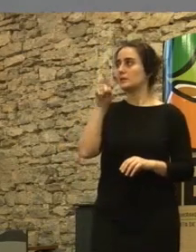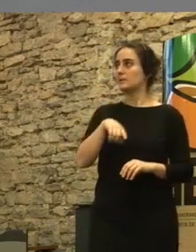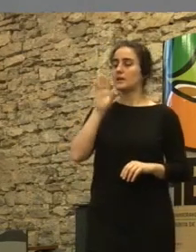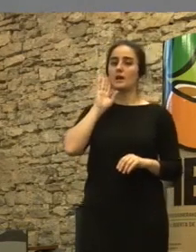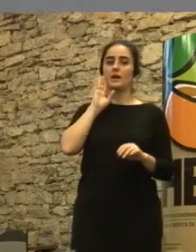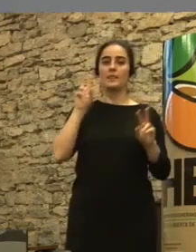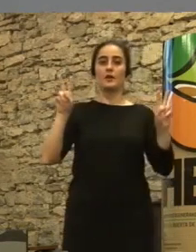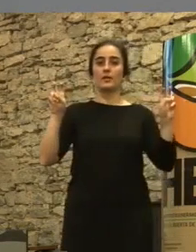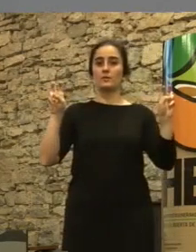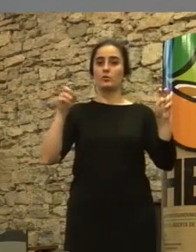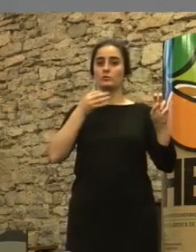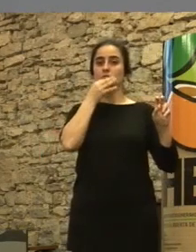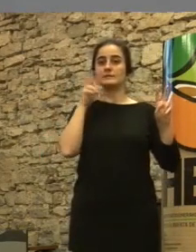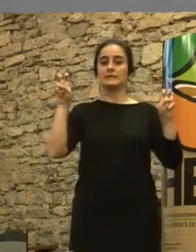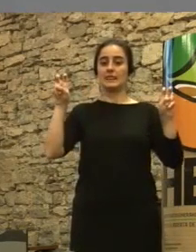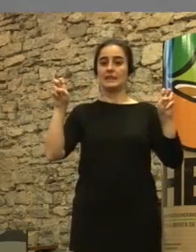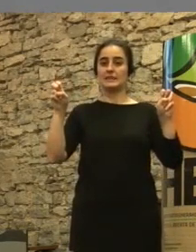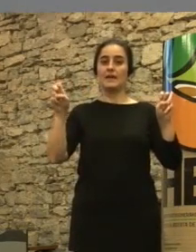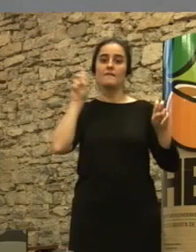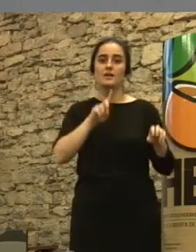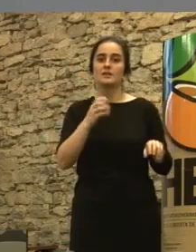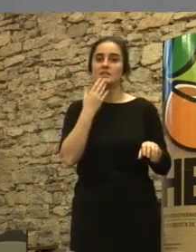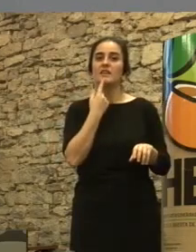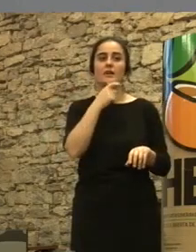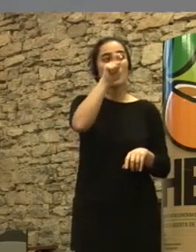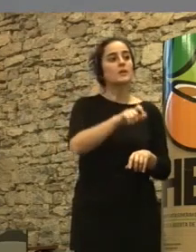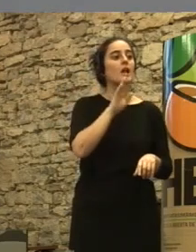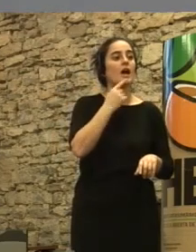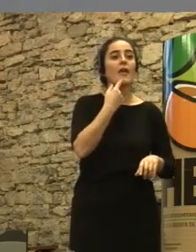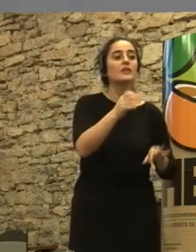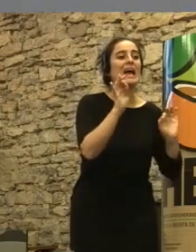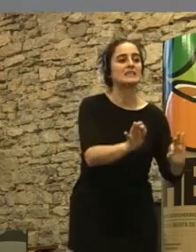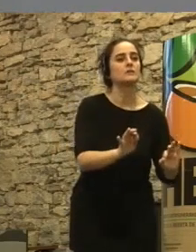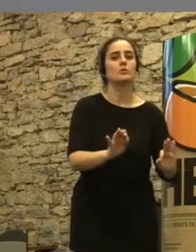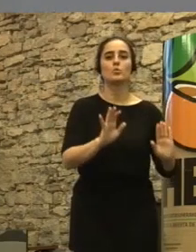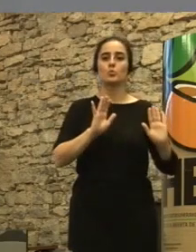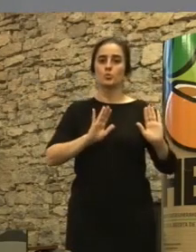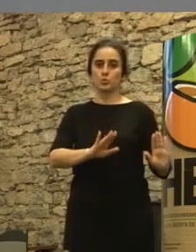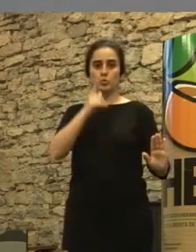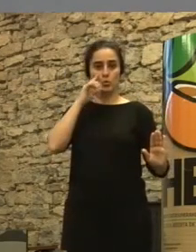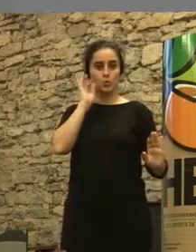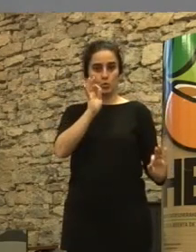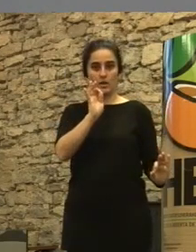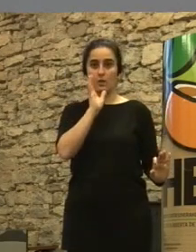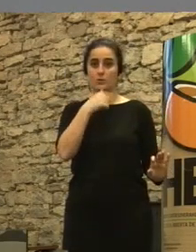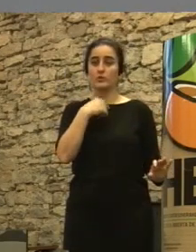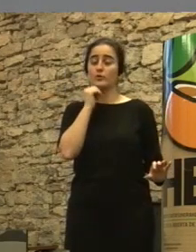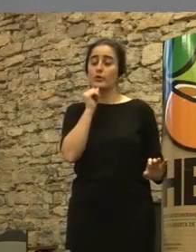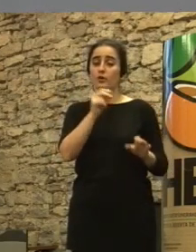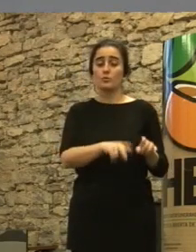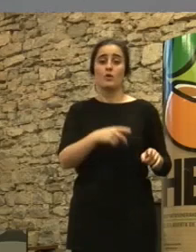ejemplo. Cualquier cosa que te digan que no sé quién ha dicho qué, en cuarentena, de verdad. Porque no quiero generalizar,